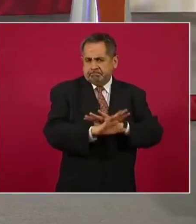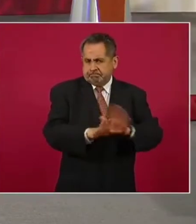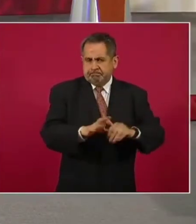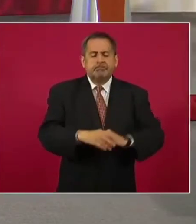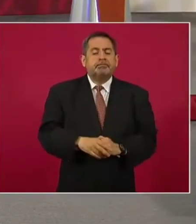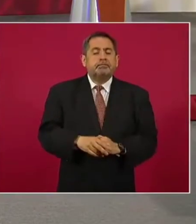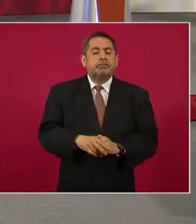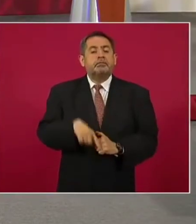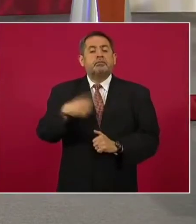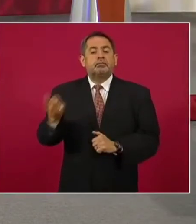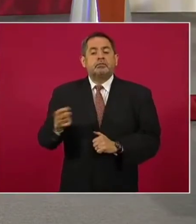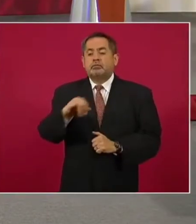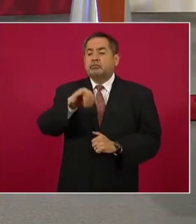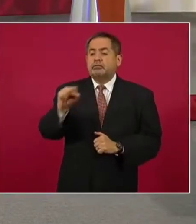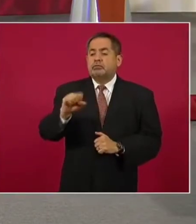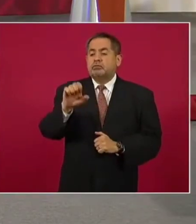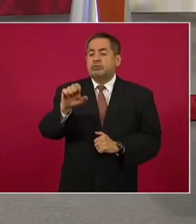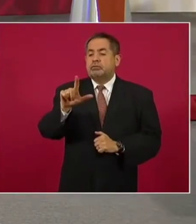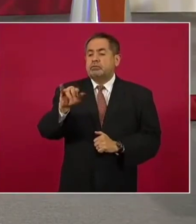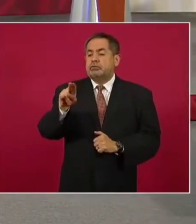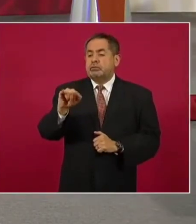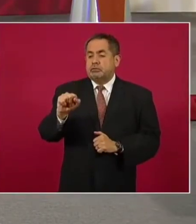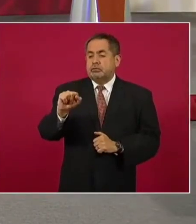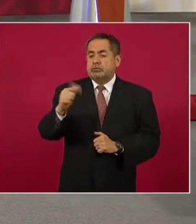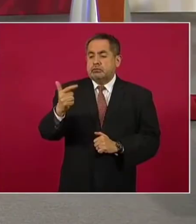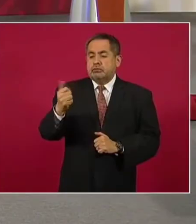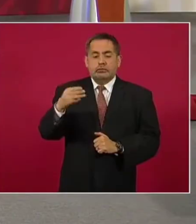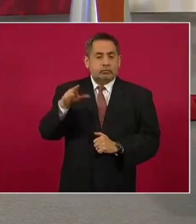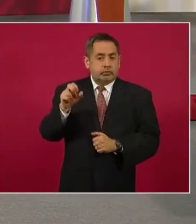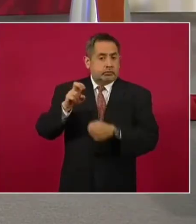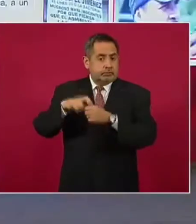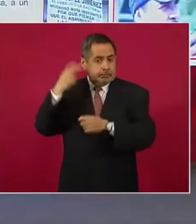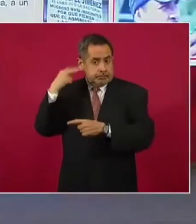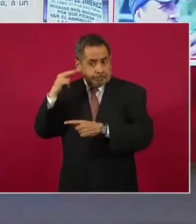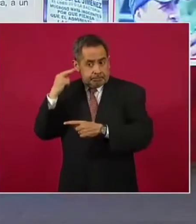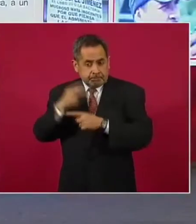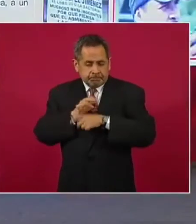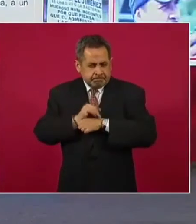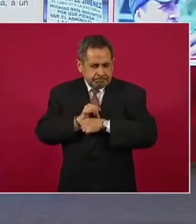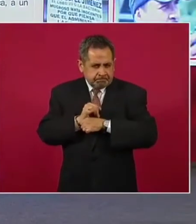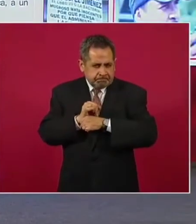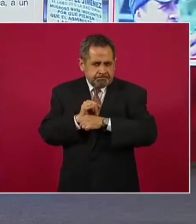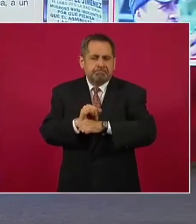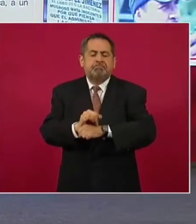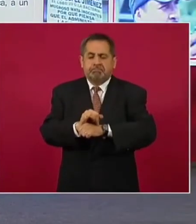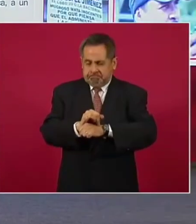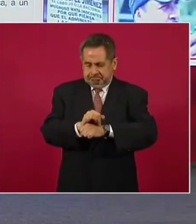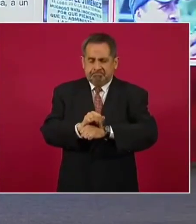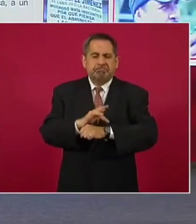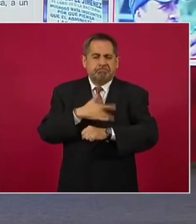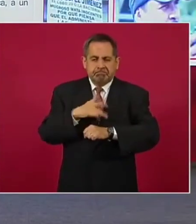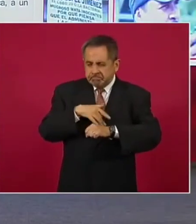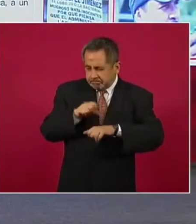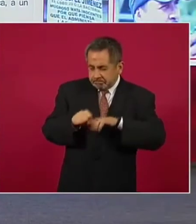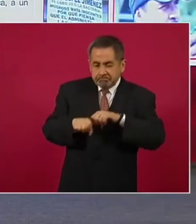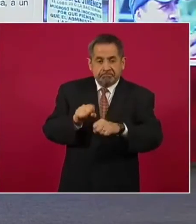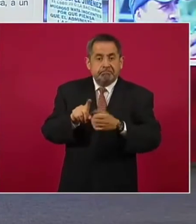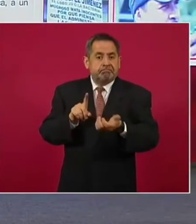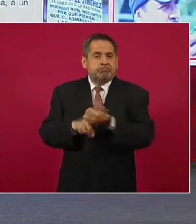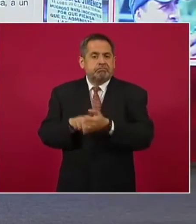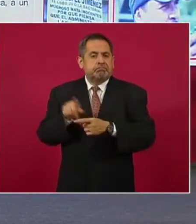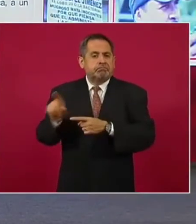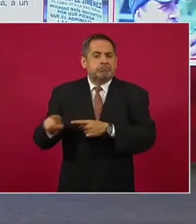caso de jose luis gamboa arenas de veracruz hay líneas muy sólidas de investigación está trabajando la fiscalía